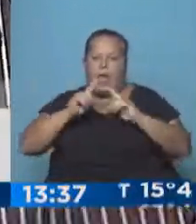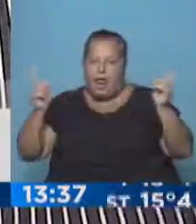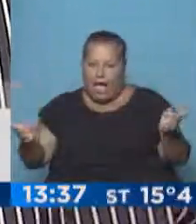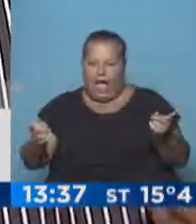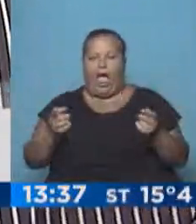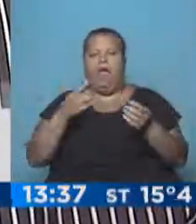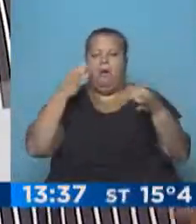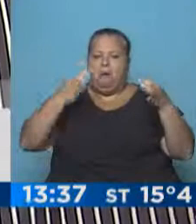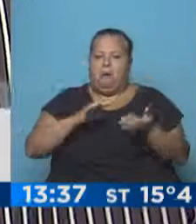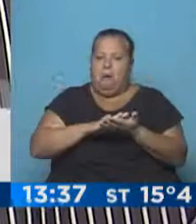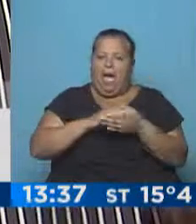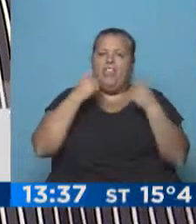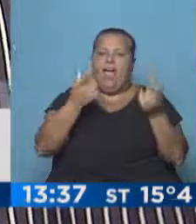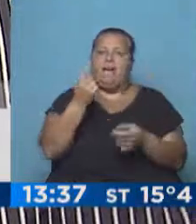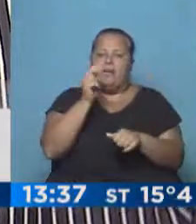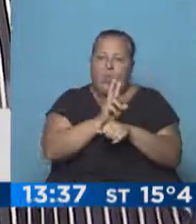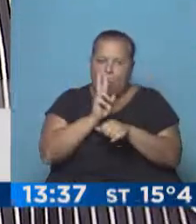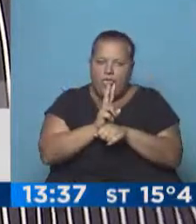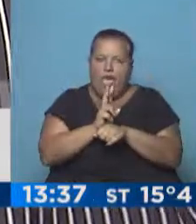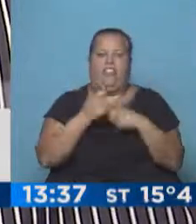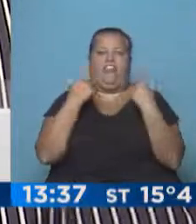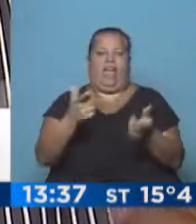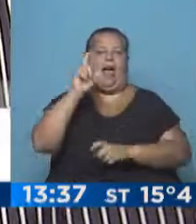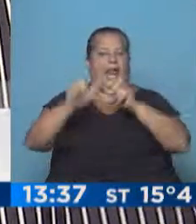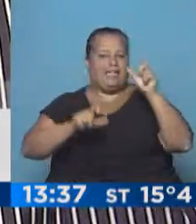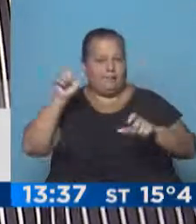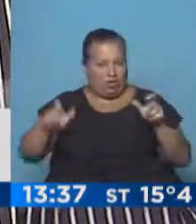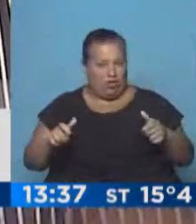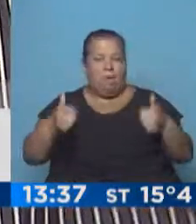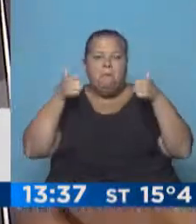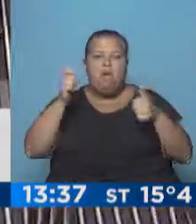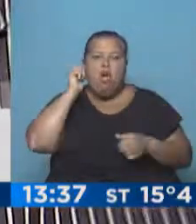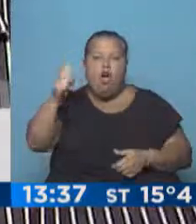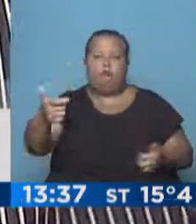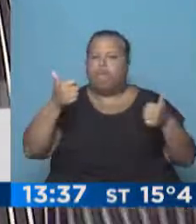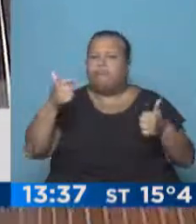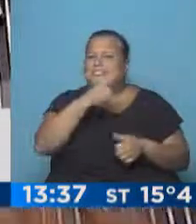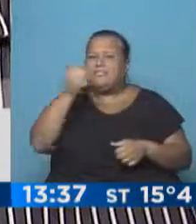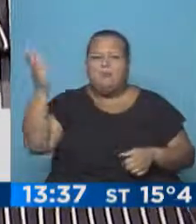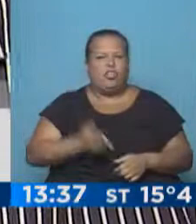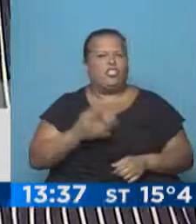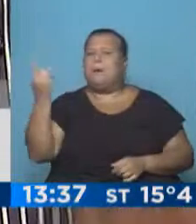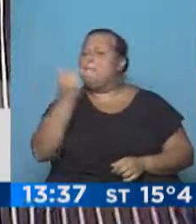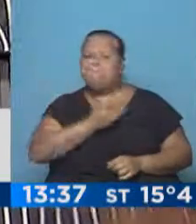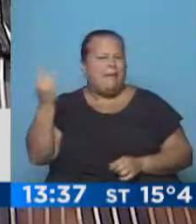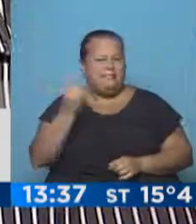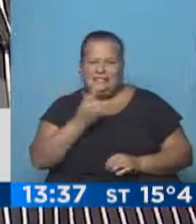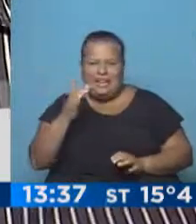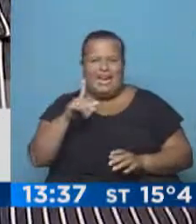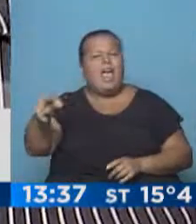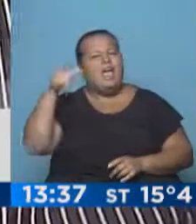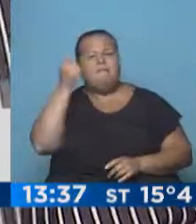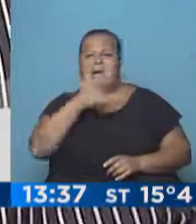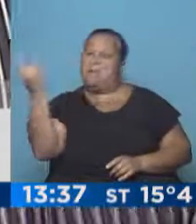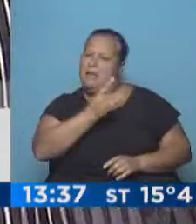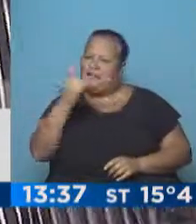teorías básicas que Precios Cuidados extiende al consumidor. El éxito ha sido absoluto, es mentira, que no mientan con